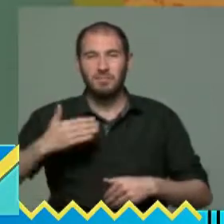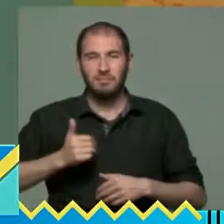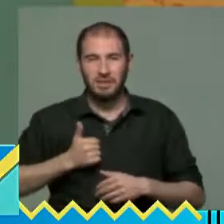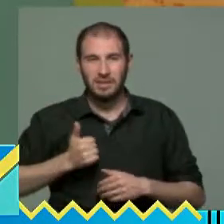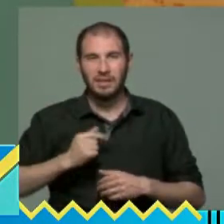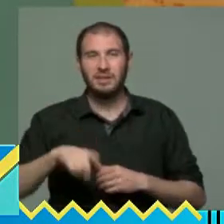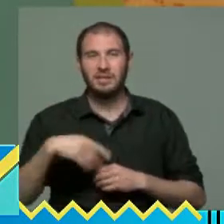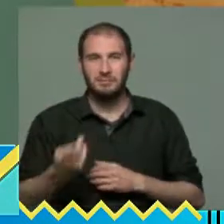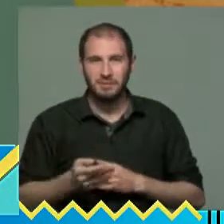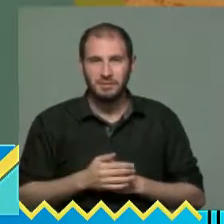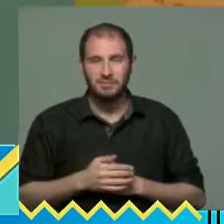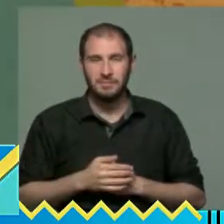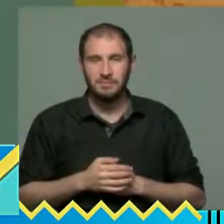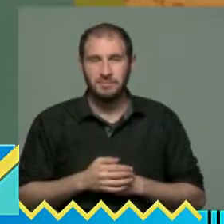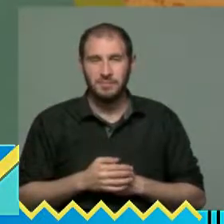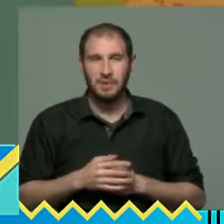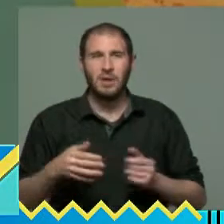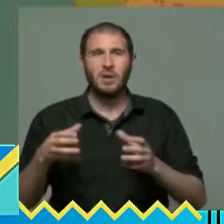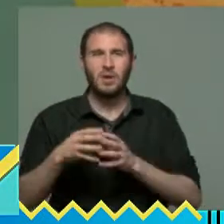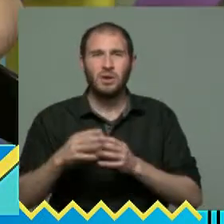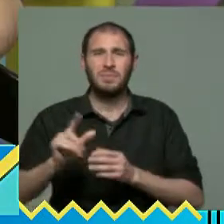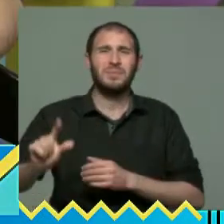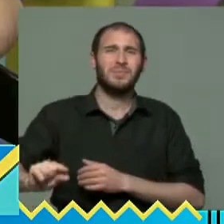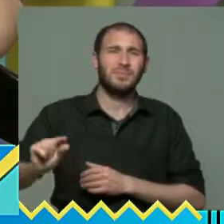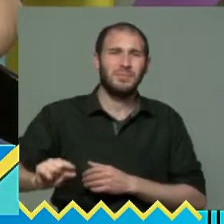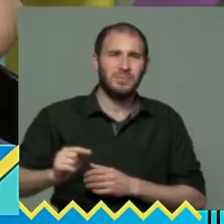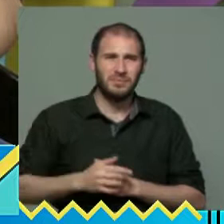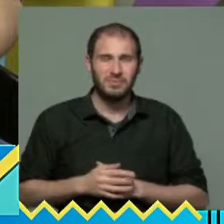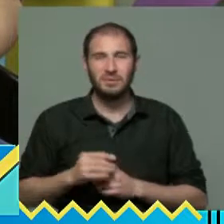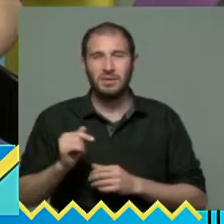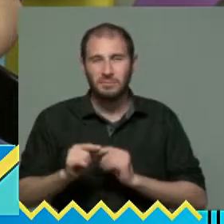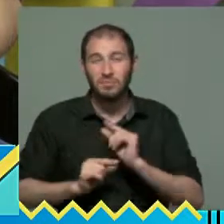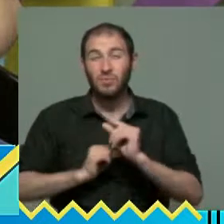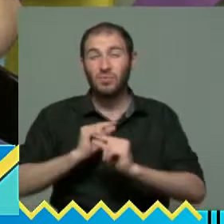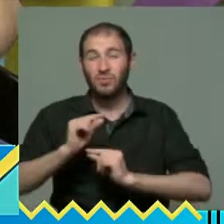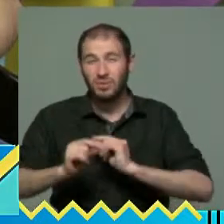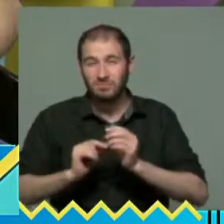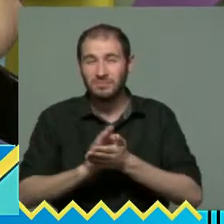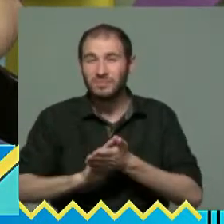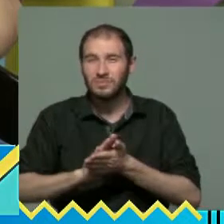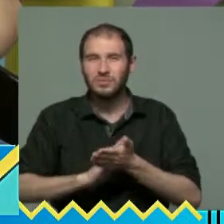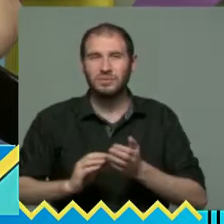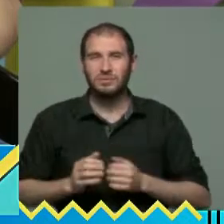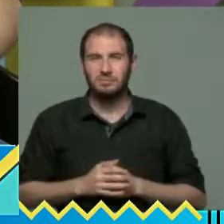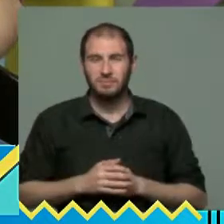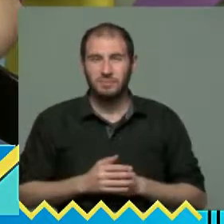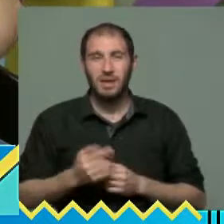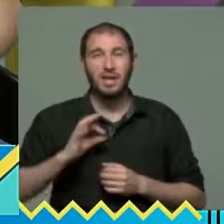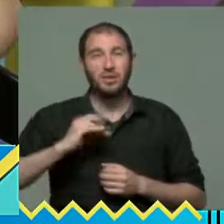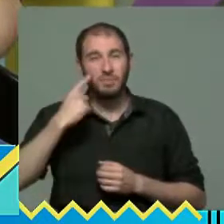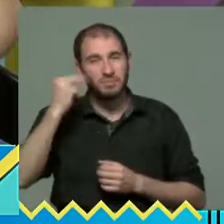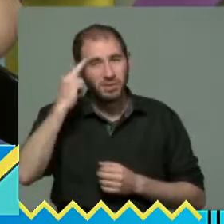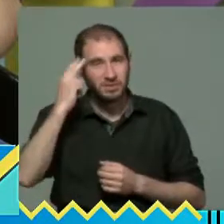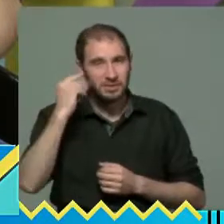dictadura militar en el 83, pasó a ser un partido muy insignificante, pudo recomponerse un poquitito con la Convención Constituyente en el año 94,